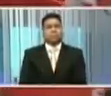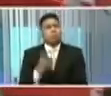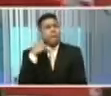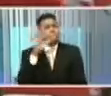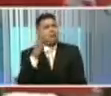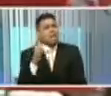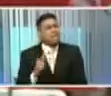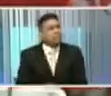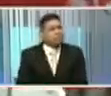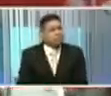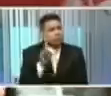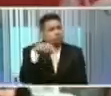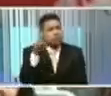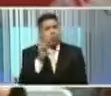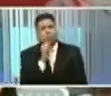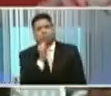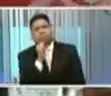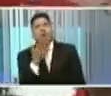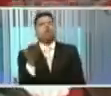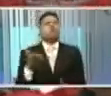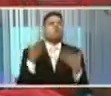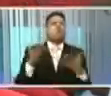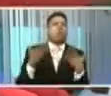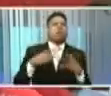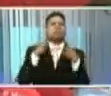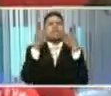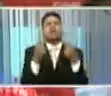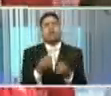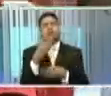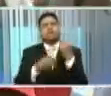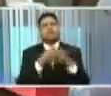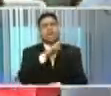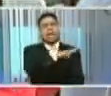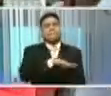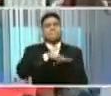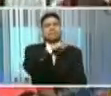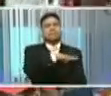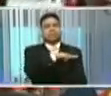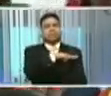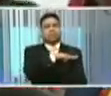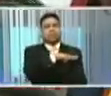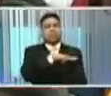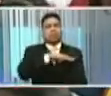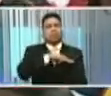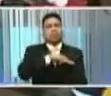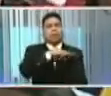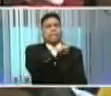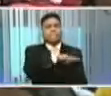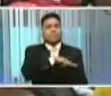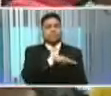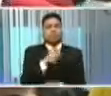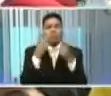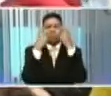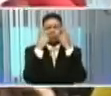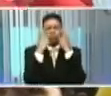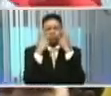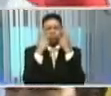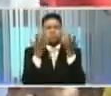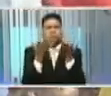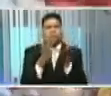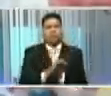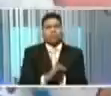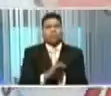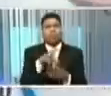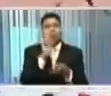¿Cuántas cosas puede hacer la misión José Gregorio Hernández con los compatriotas que tienen alguna